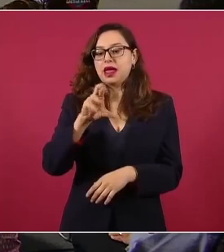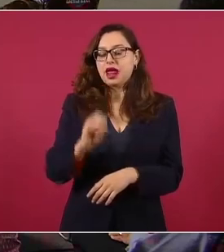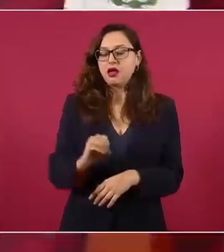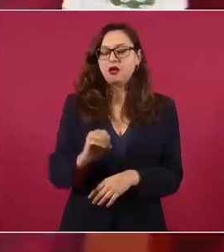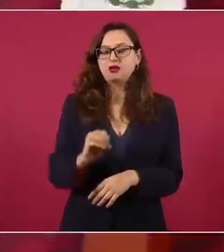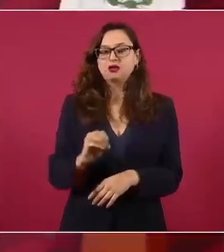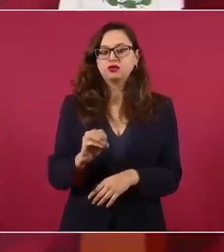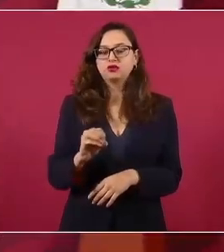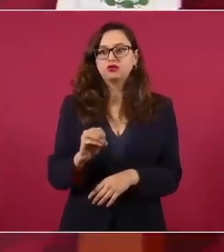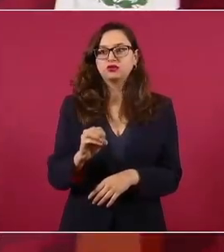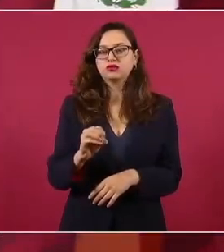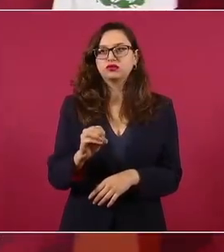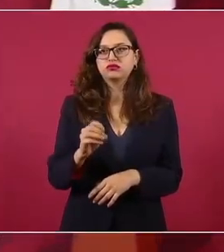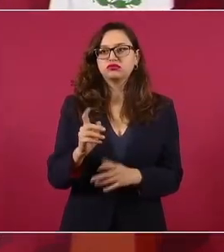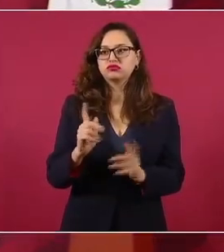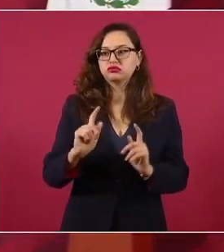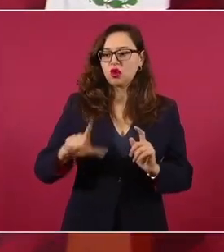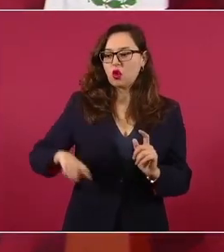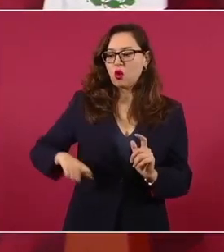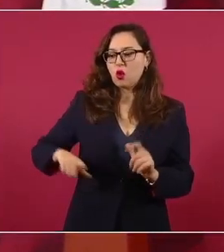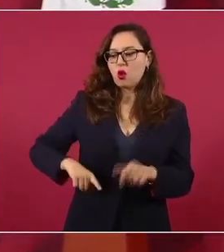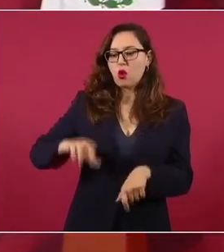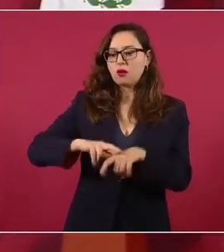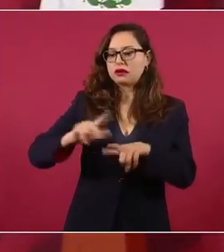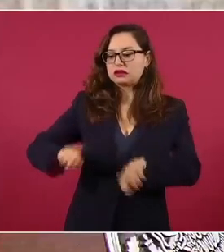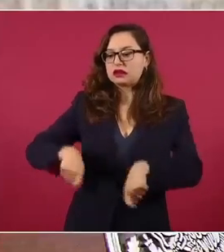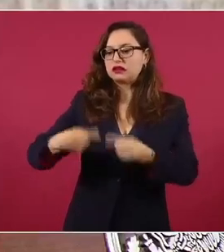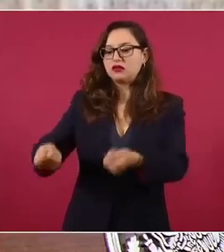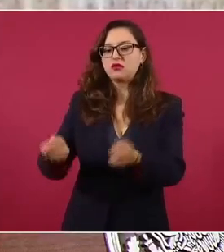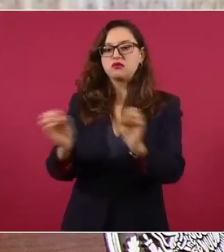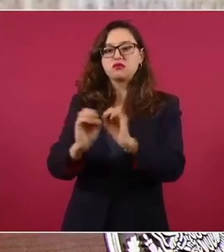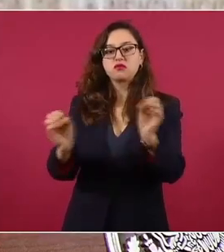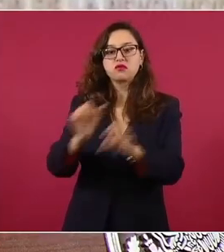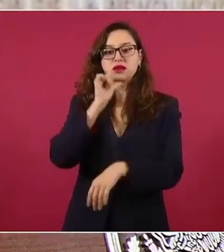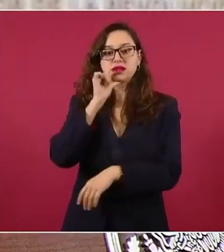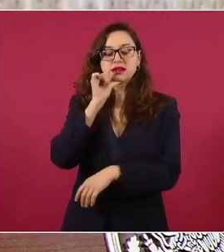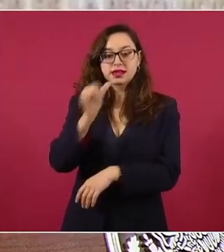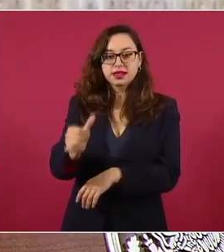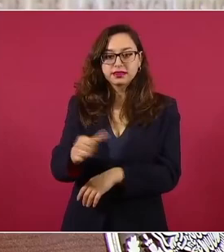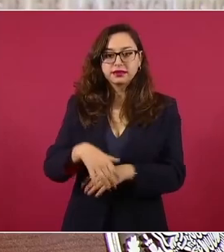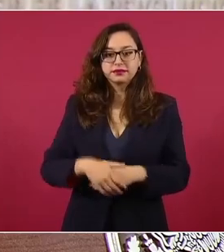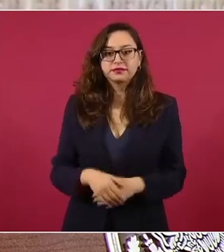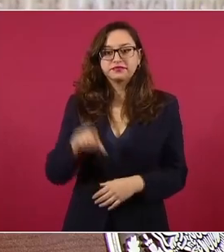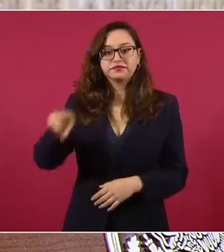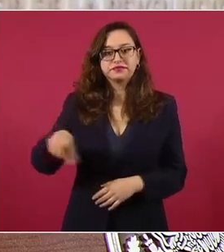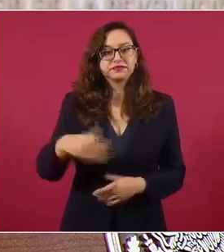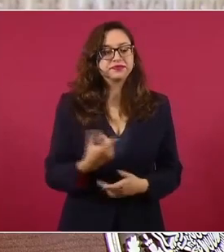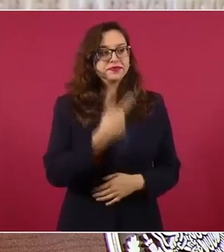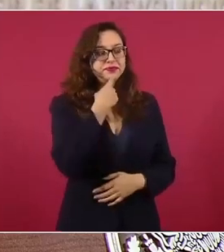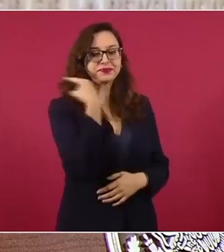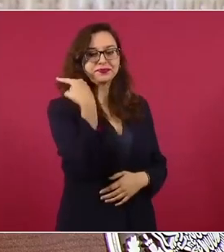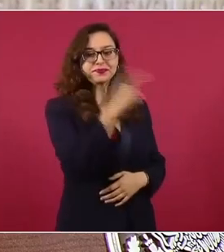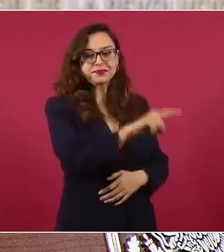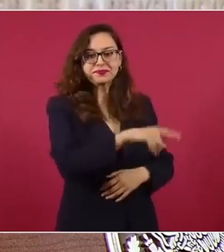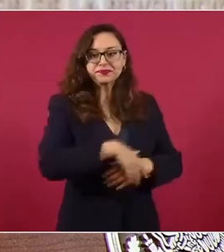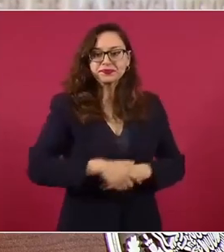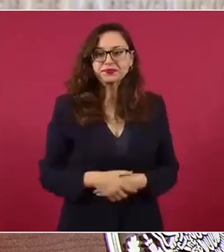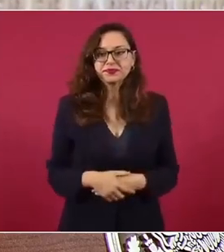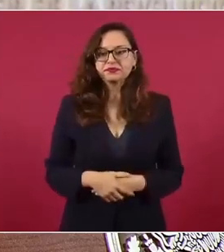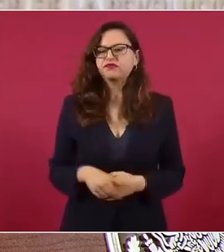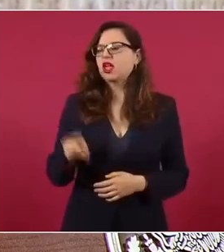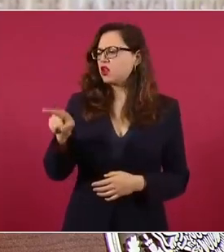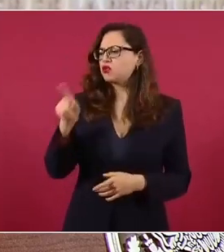Y Porfirio ordenó que lo pusieran de candidato a diputado, pero ya habían pasado las elecciones. No